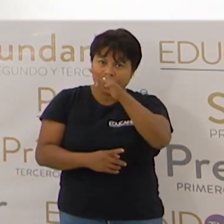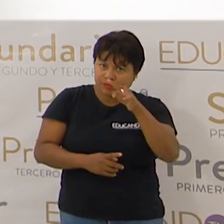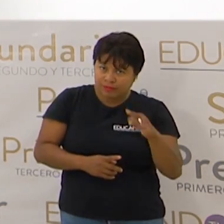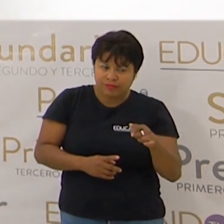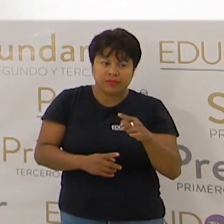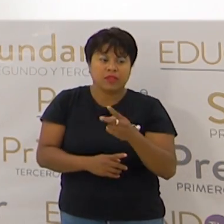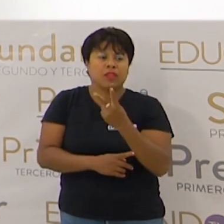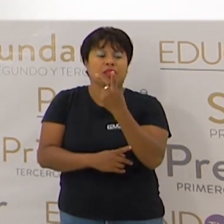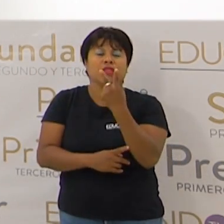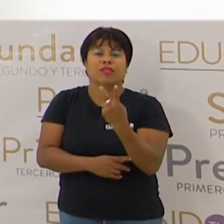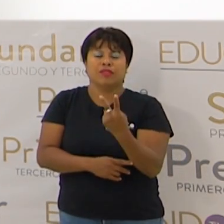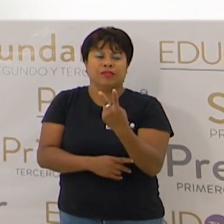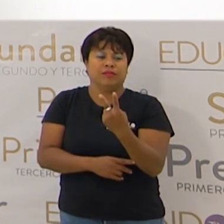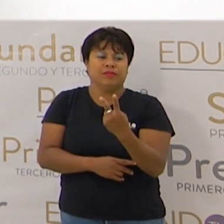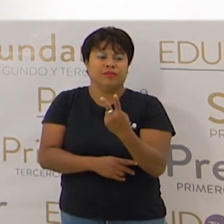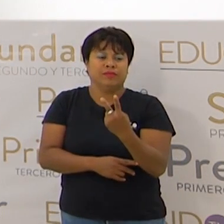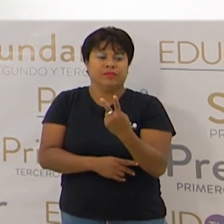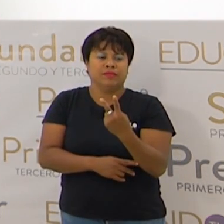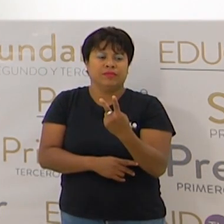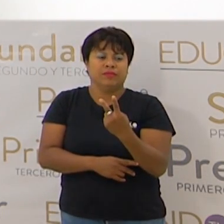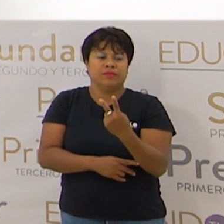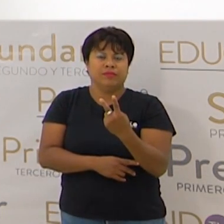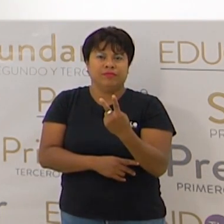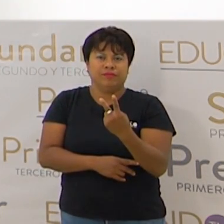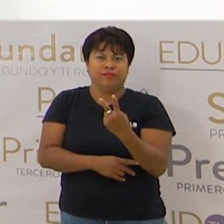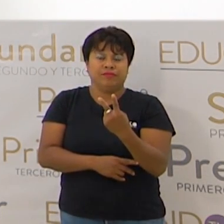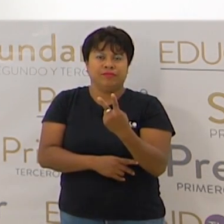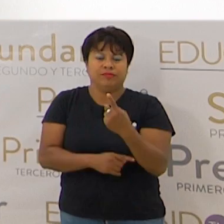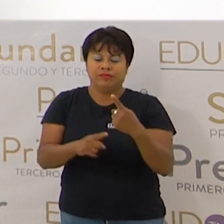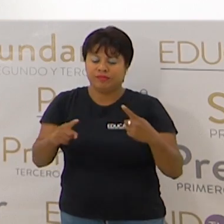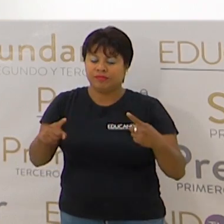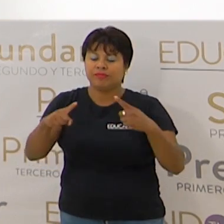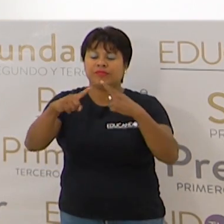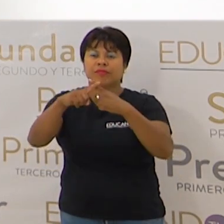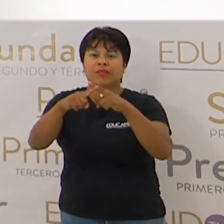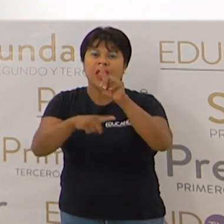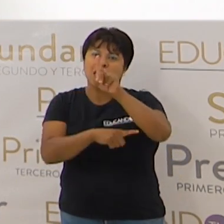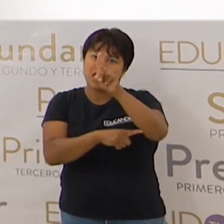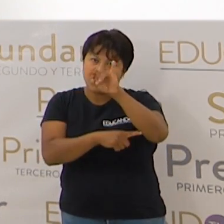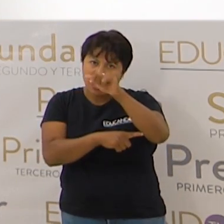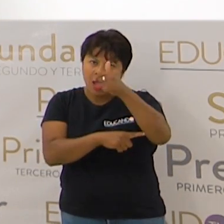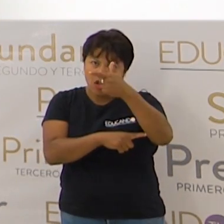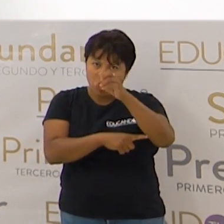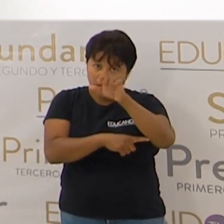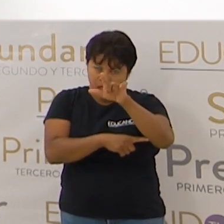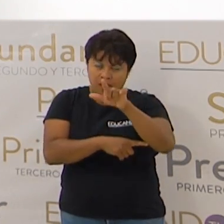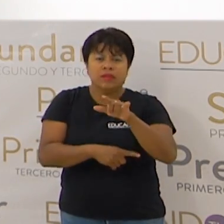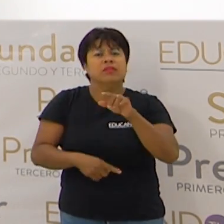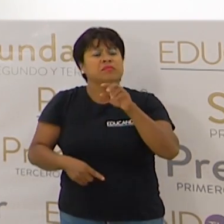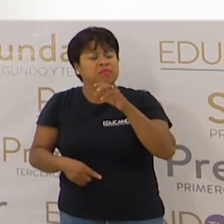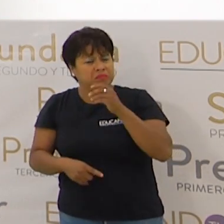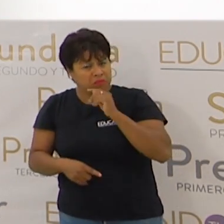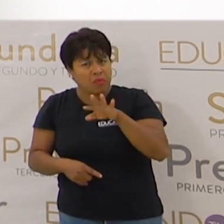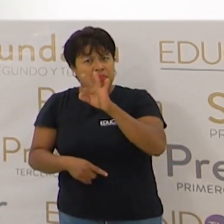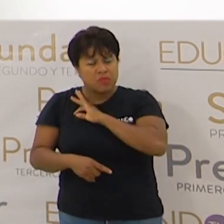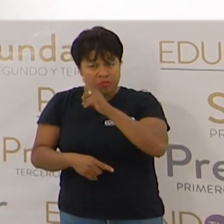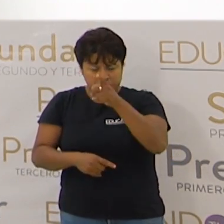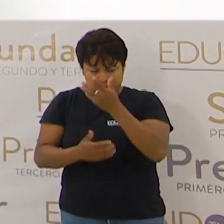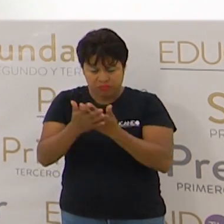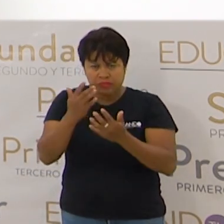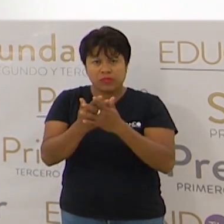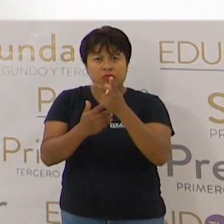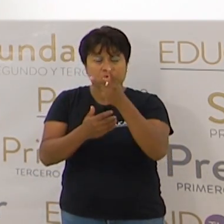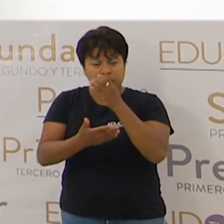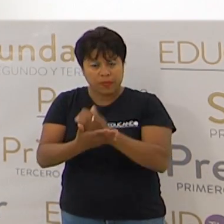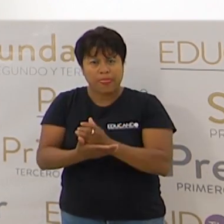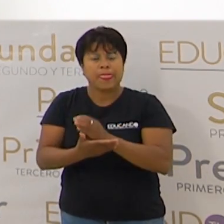aquí marcaríamos otra diagonal, ¿sí? Igual también lo puedes hacer en tu cuaderno.